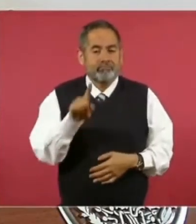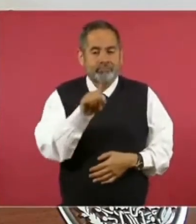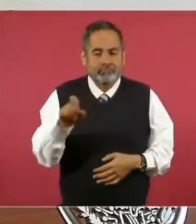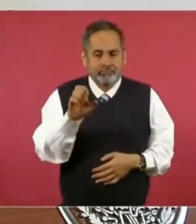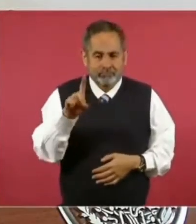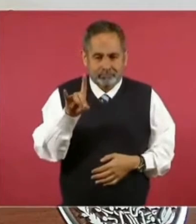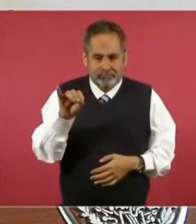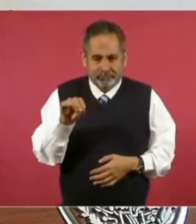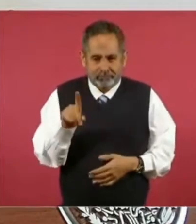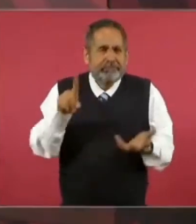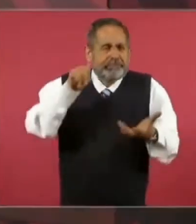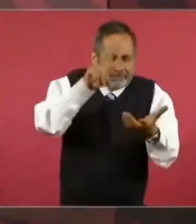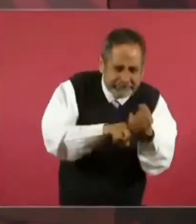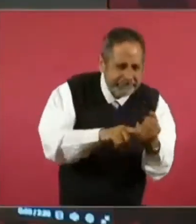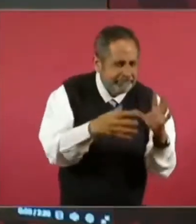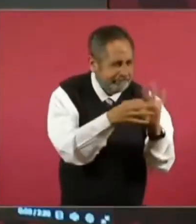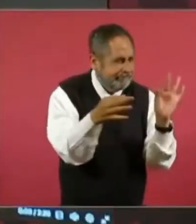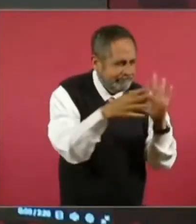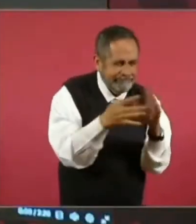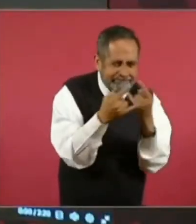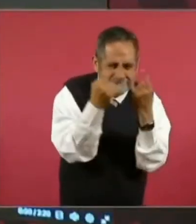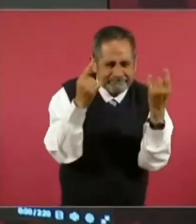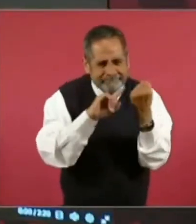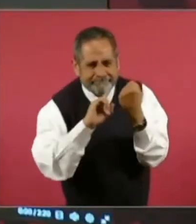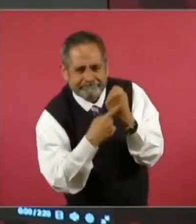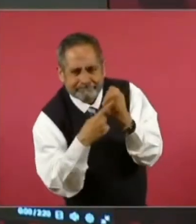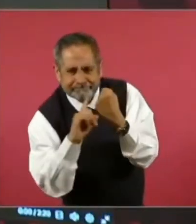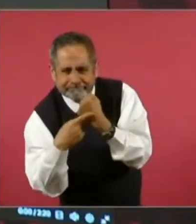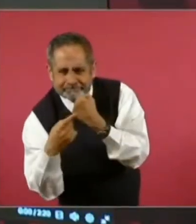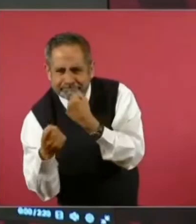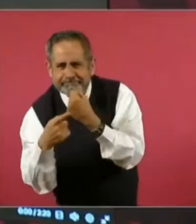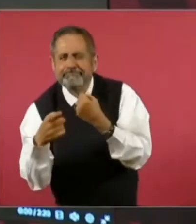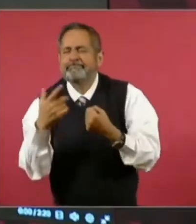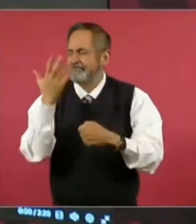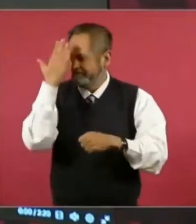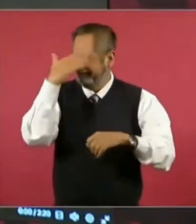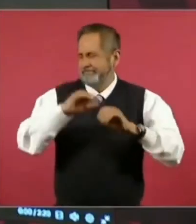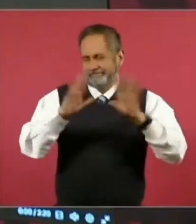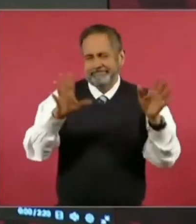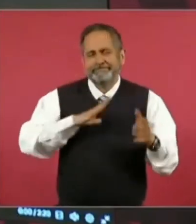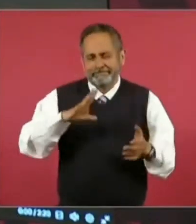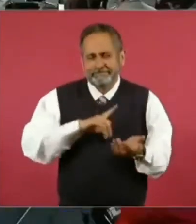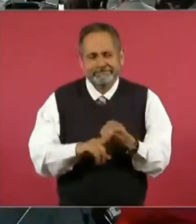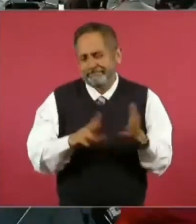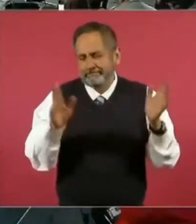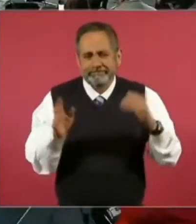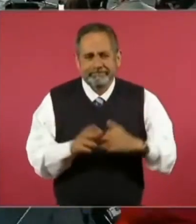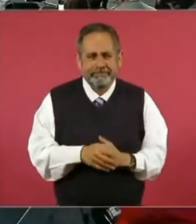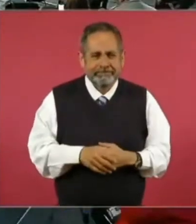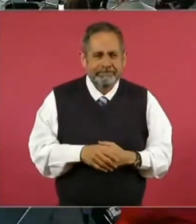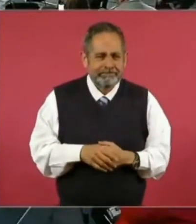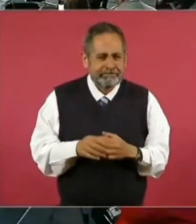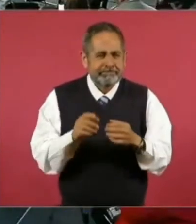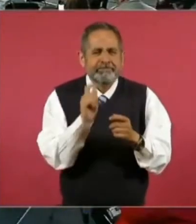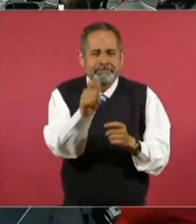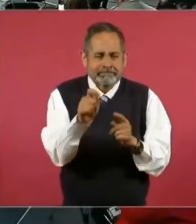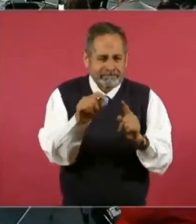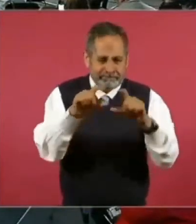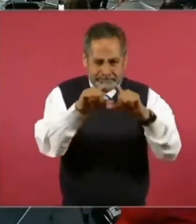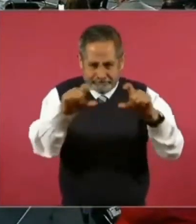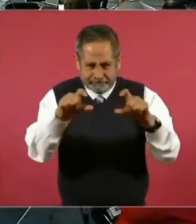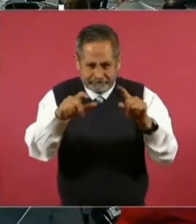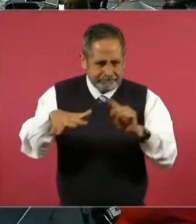Todo tiene una explicación. Así como no hay texto sin contexto,